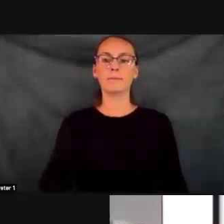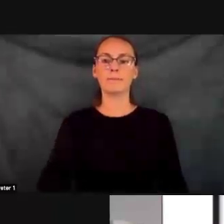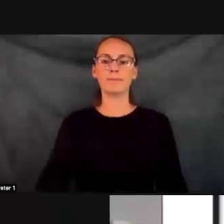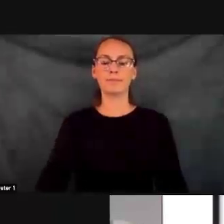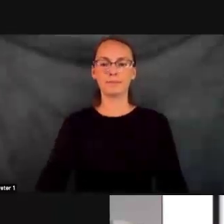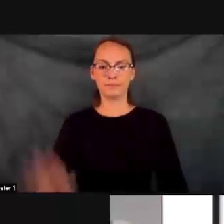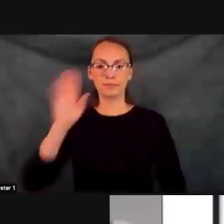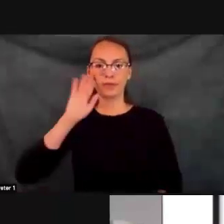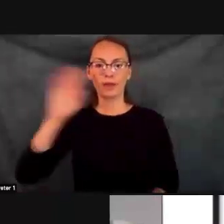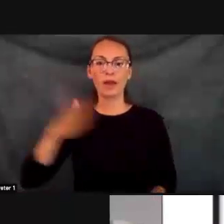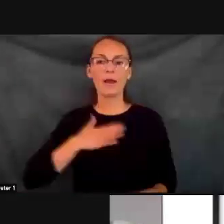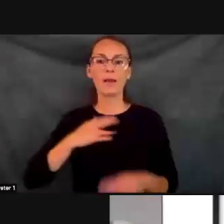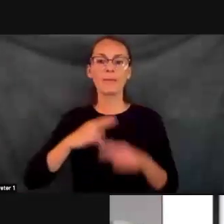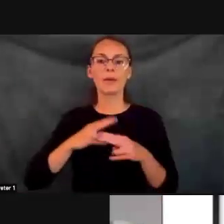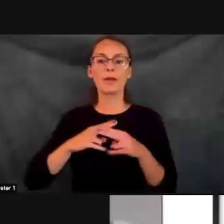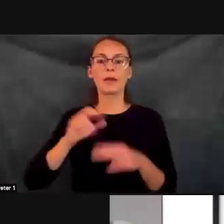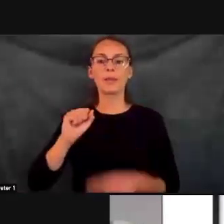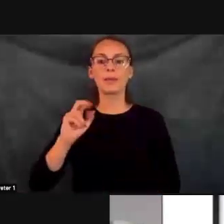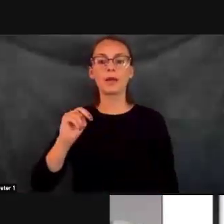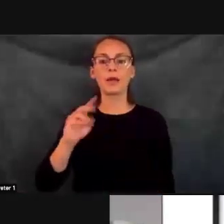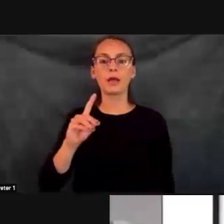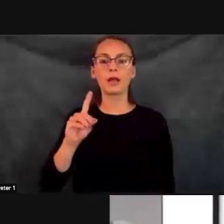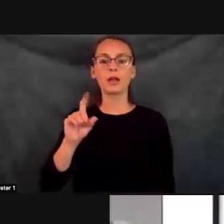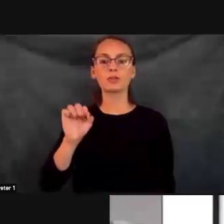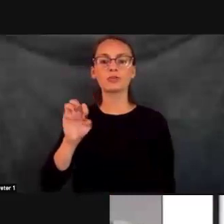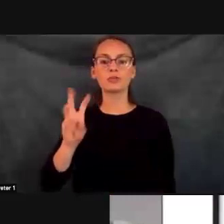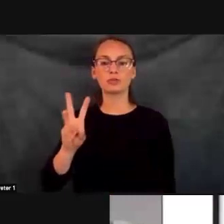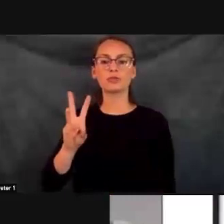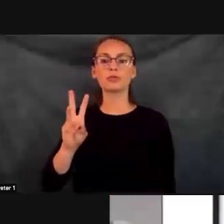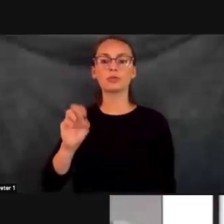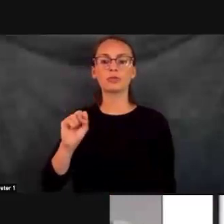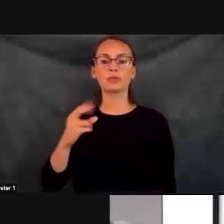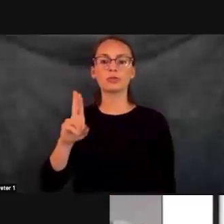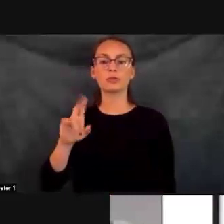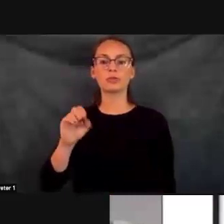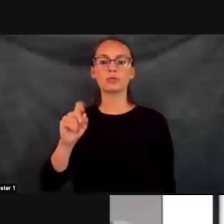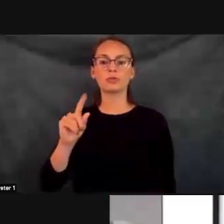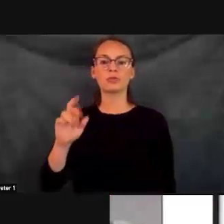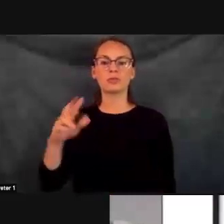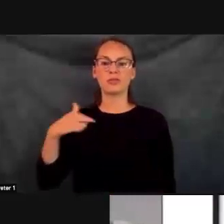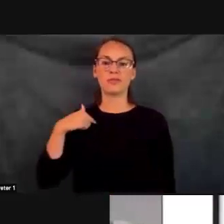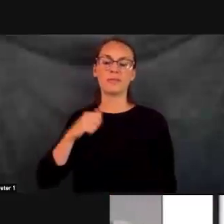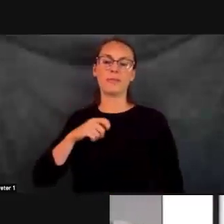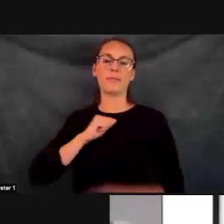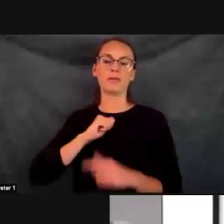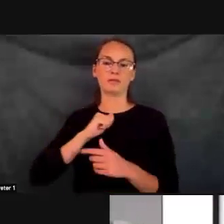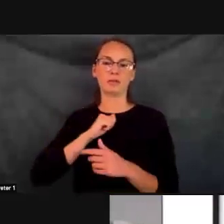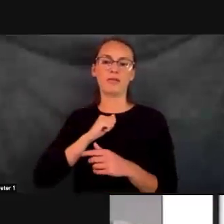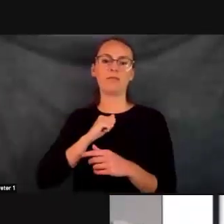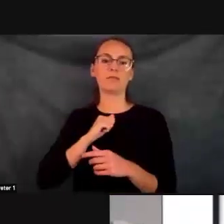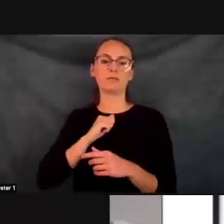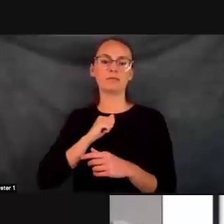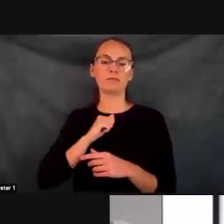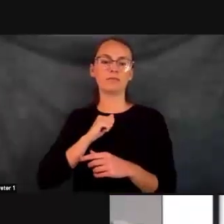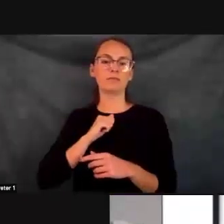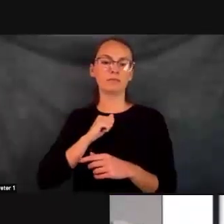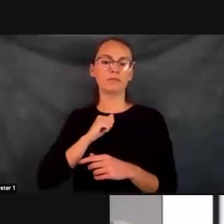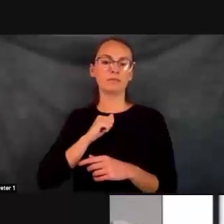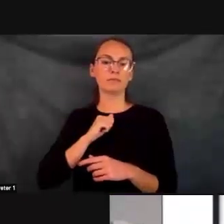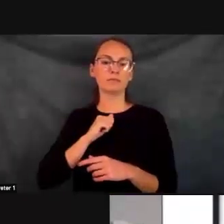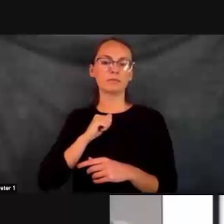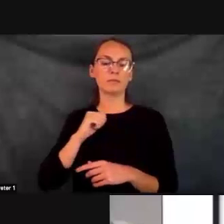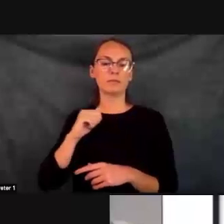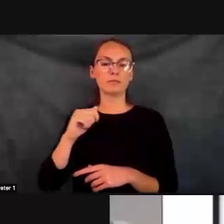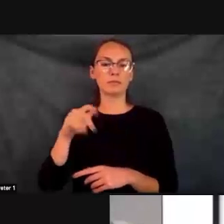Hi, my name is Andrew Schuster. Hola, soy Andrew Schuster, un principal en McGraw Architects en